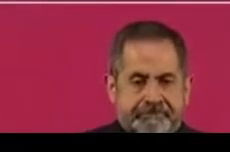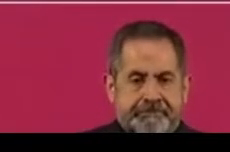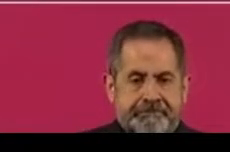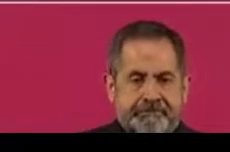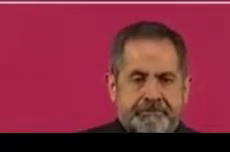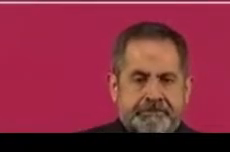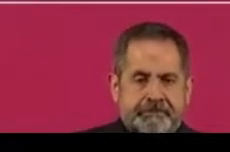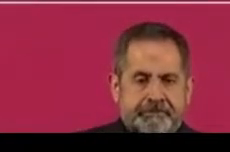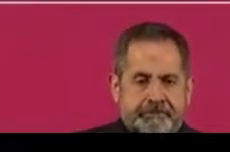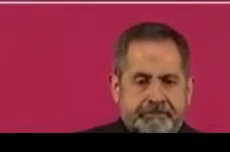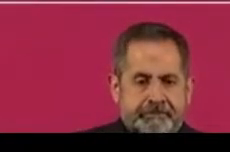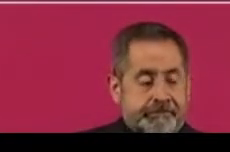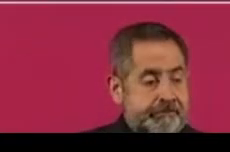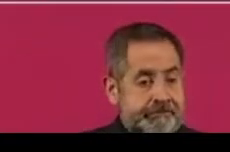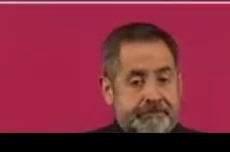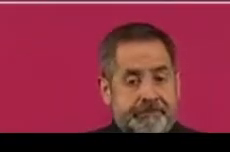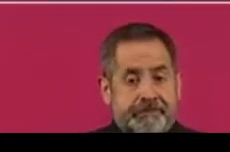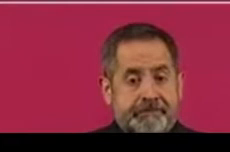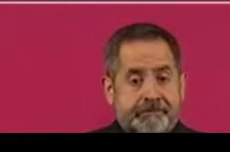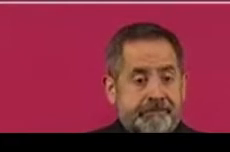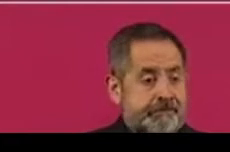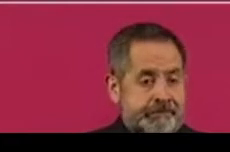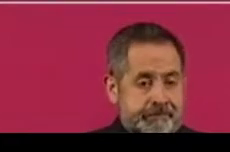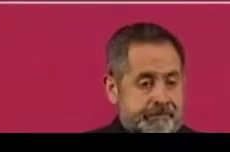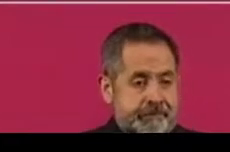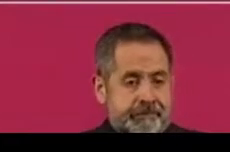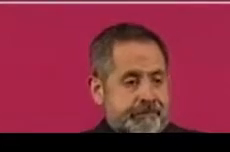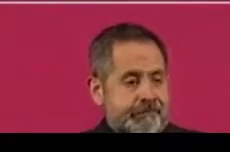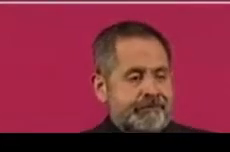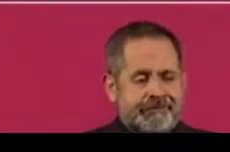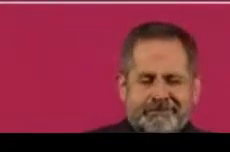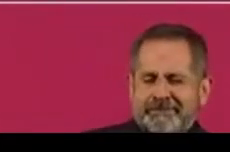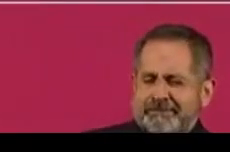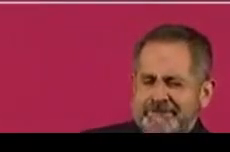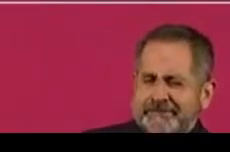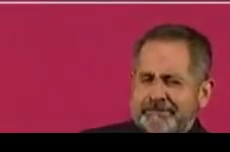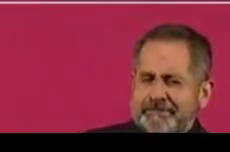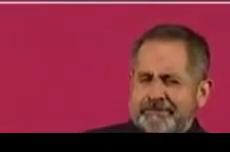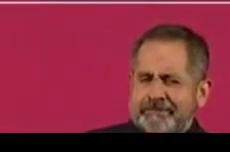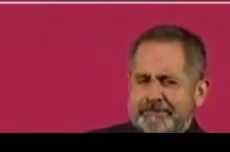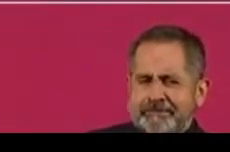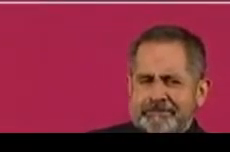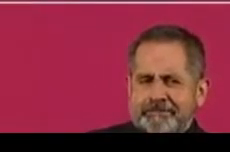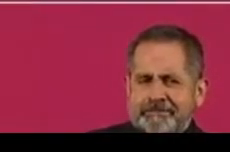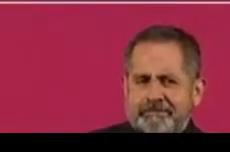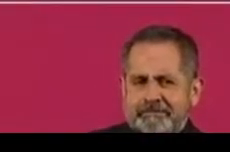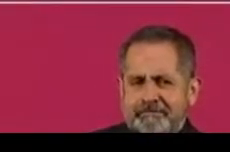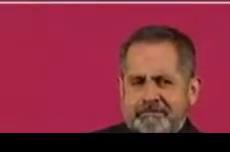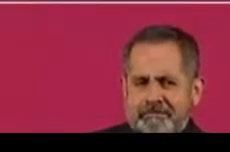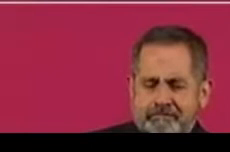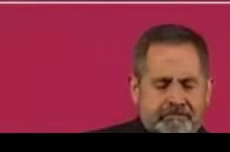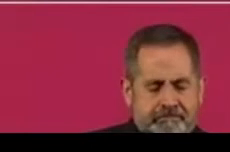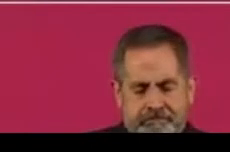muy cercanos a la delincuencia organizada, y se va a